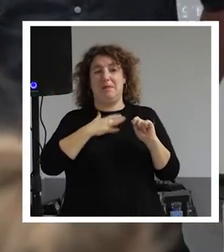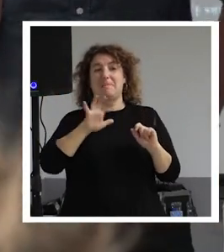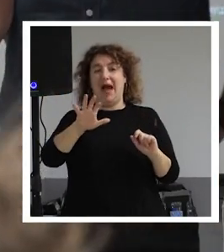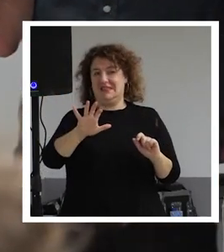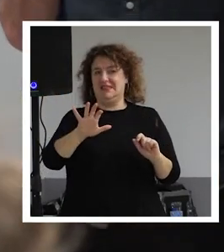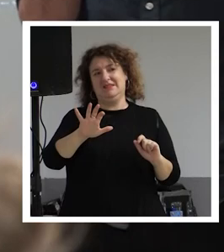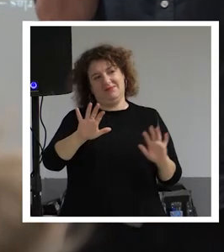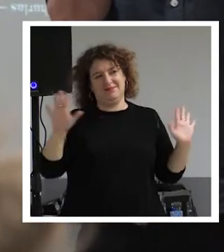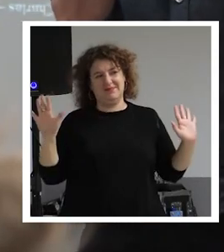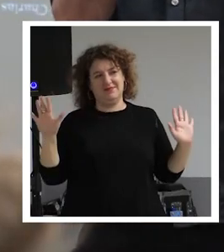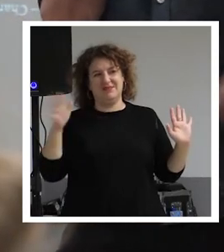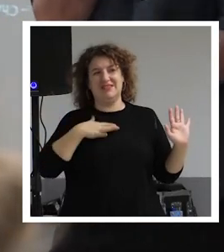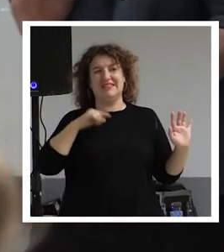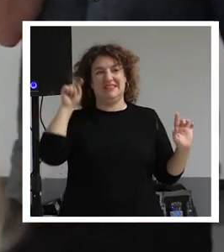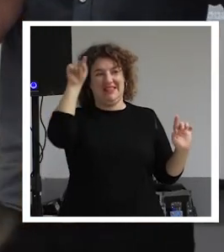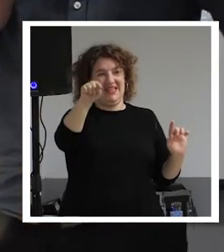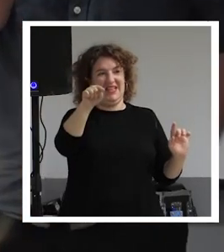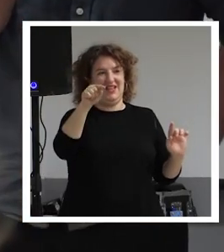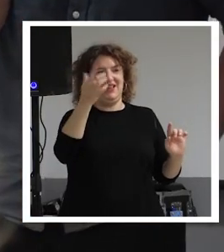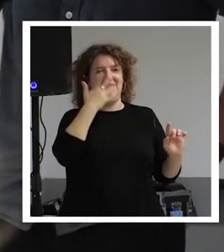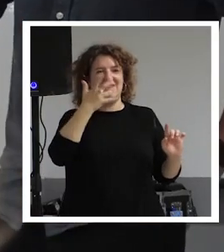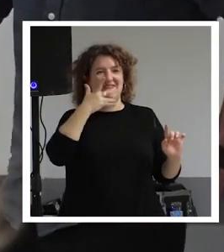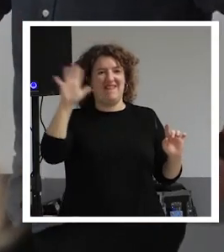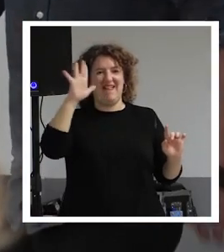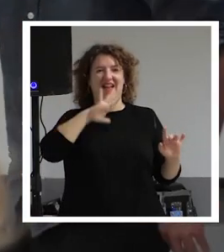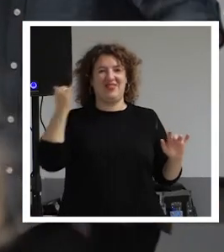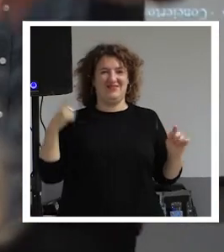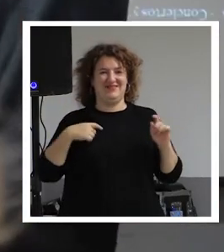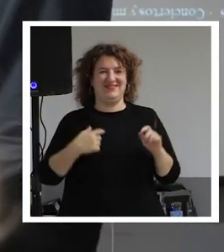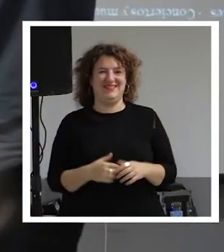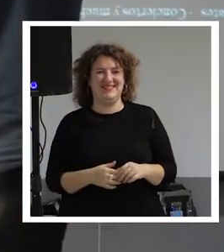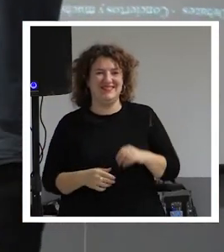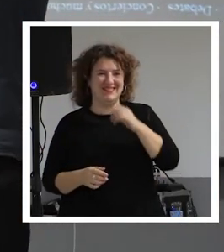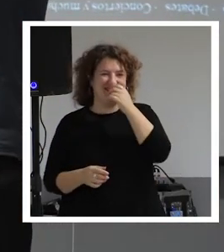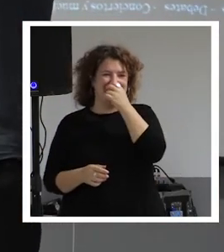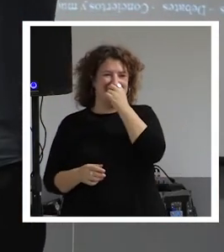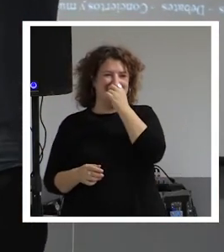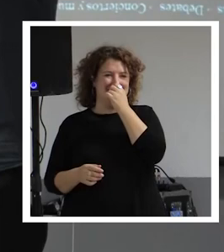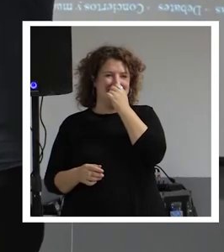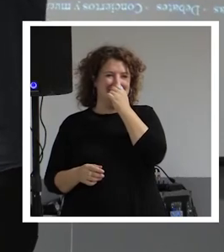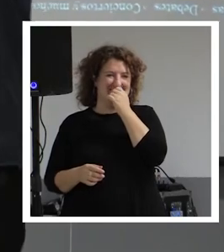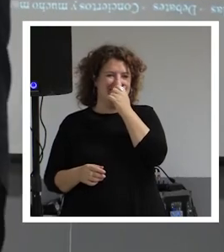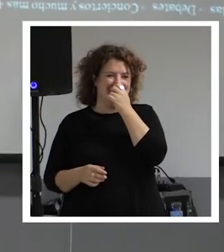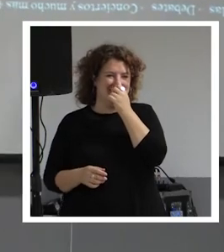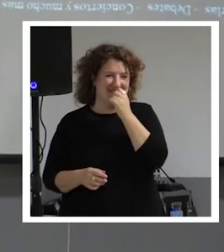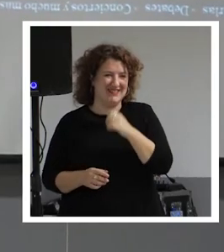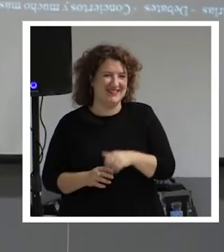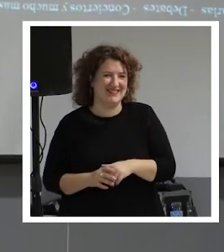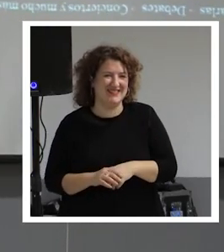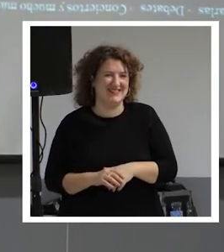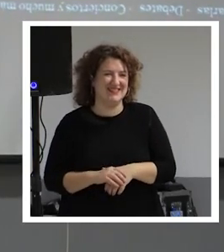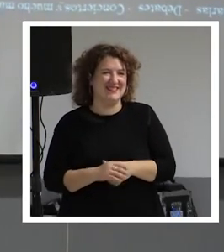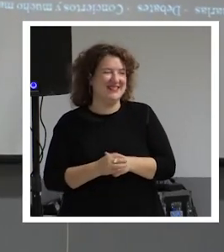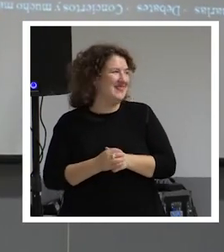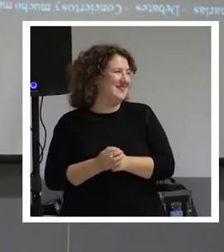piensan hablar en otro país es que puedo hablar libremente porque total No hay ninguna repercusión sin embargo está infiltrado en el público uno de los periodistas más agudos de política de mi país